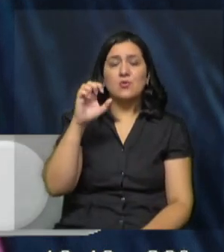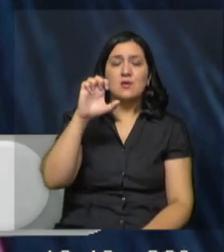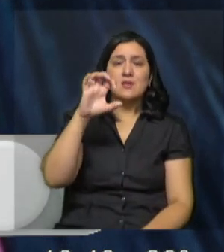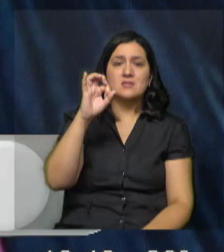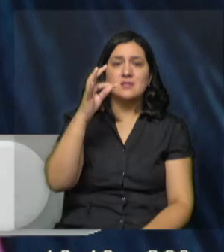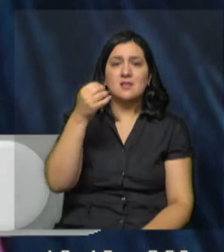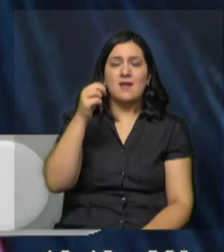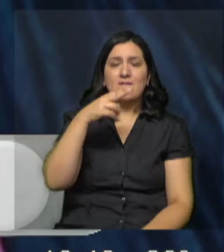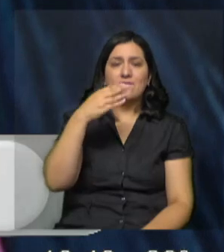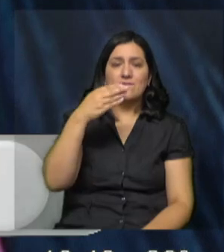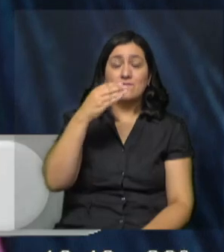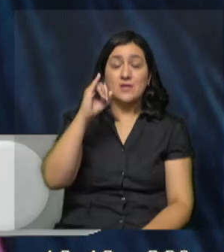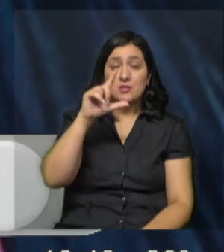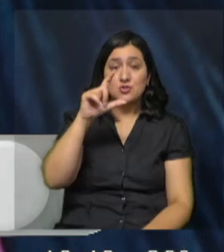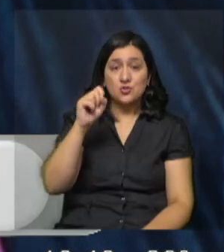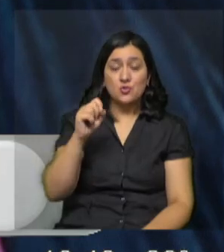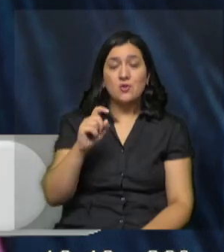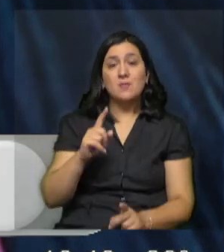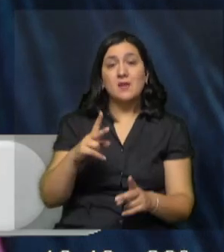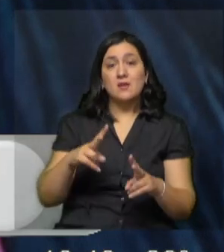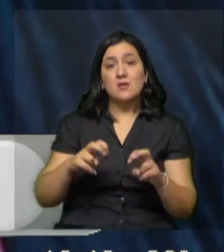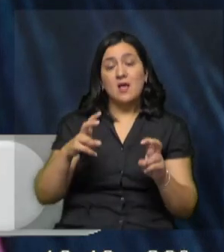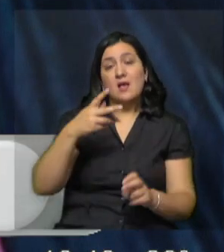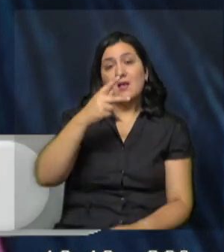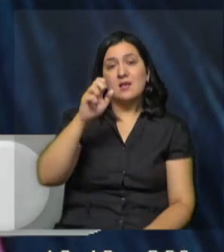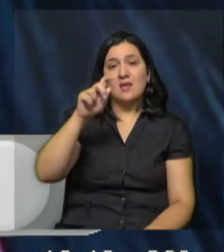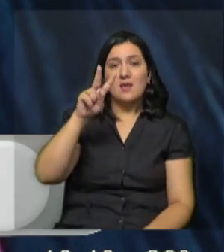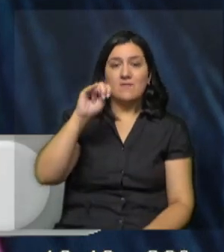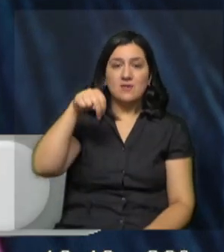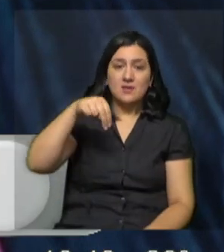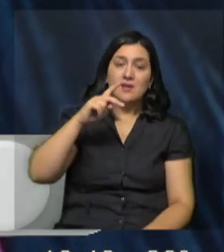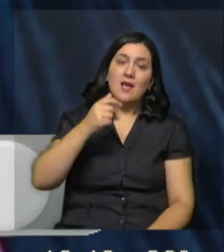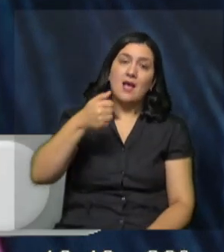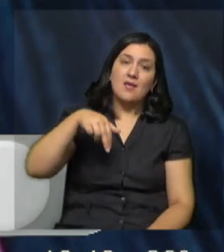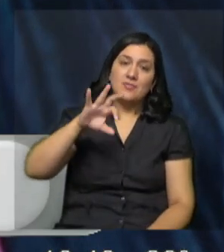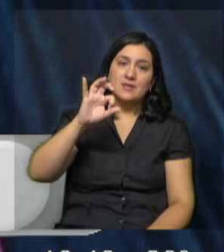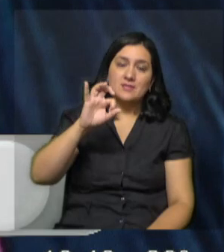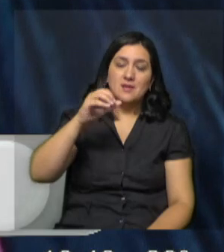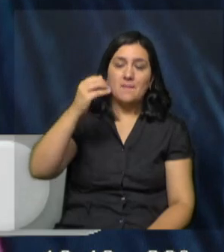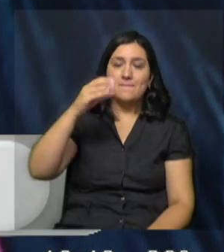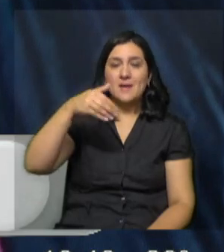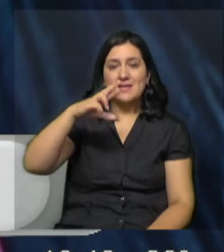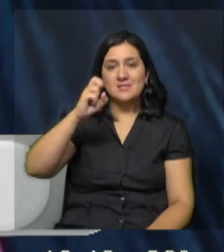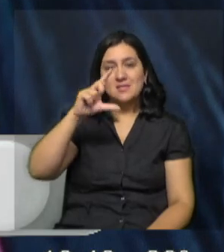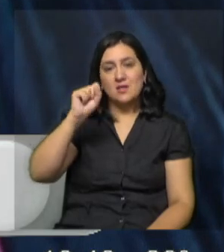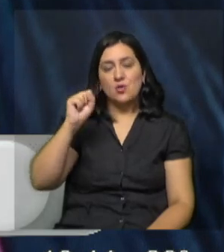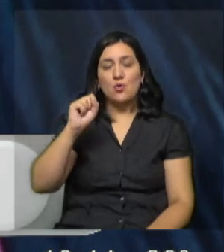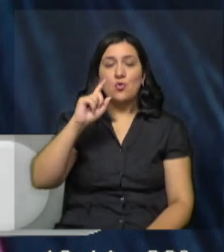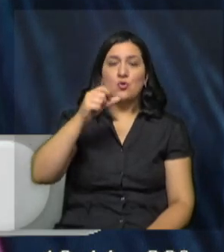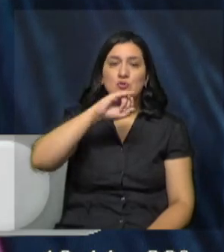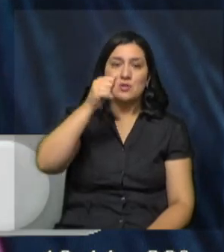Gesto, los analistas, Kevin, Andrés, Marcelo, Gonzalo, toda la gente que trabaja